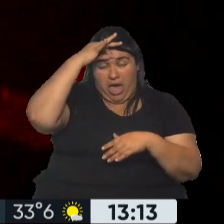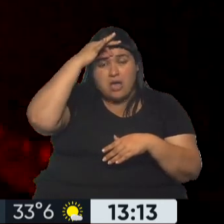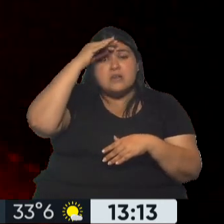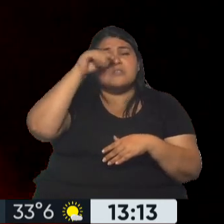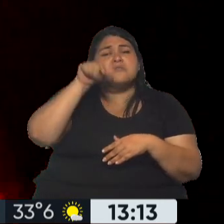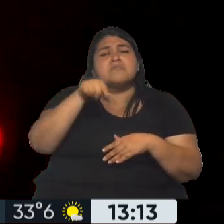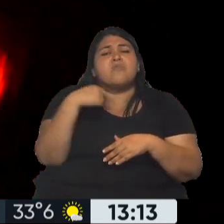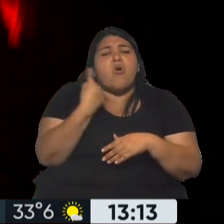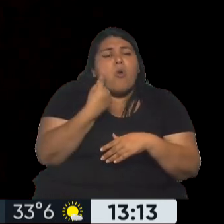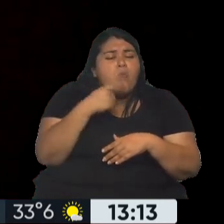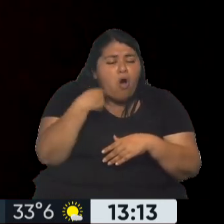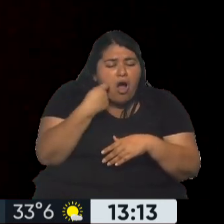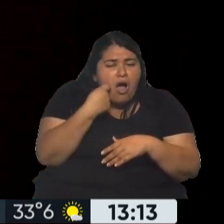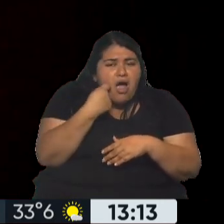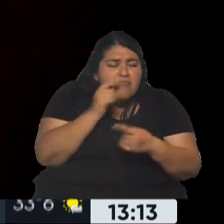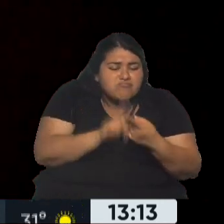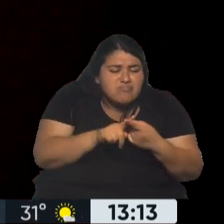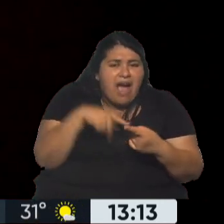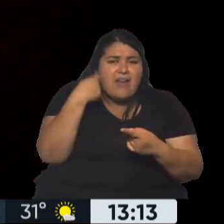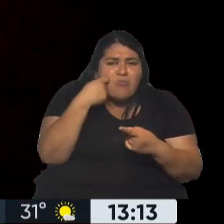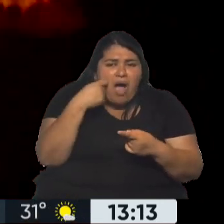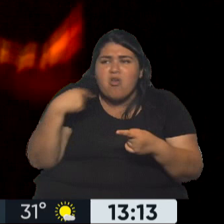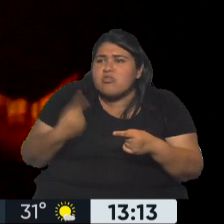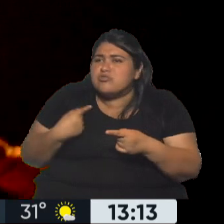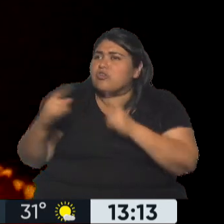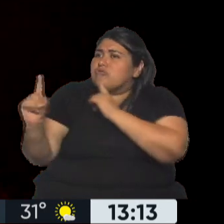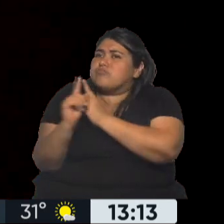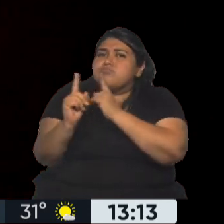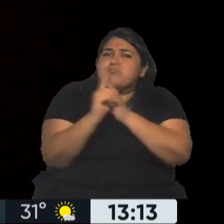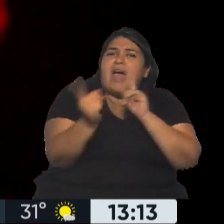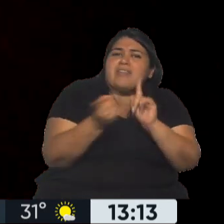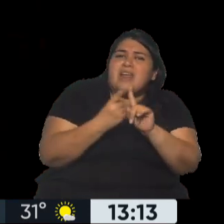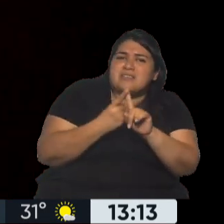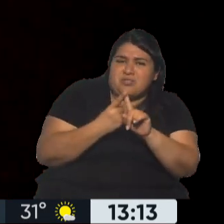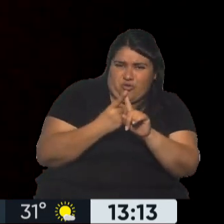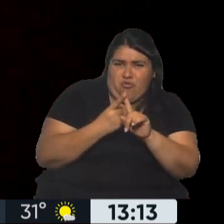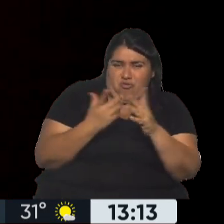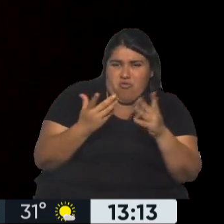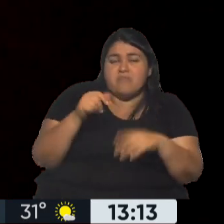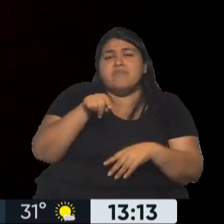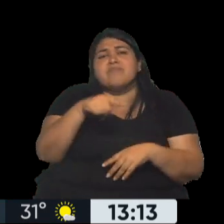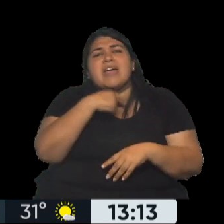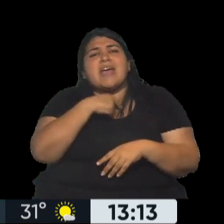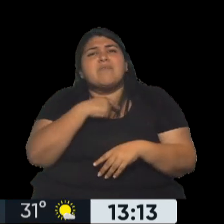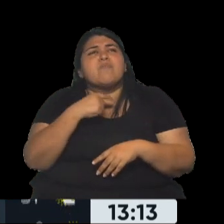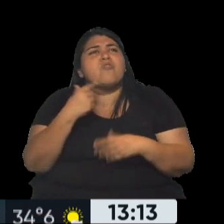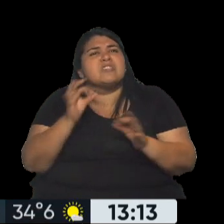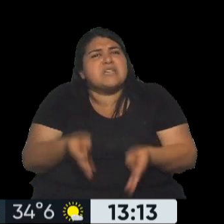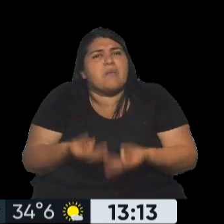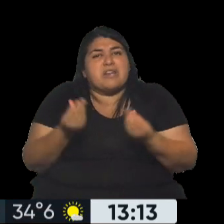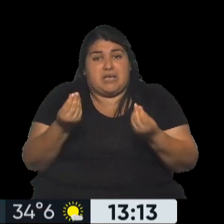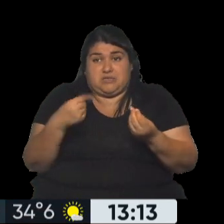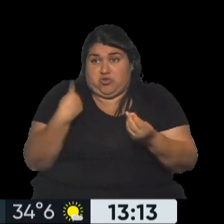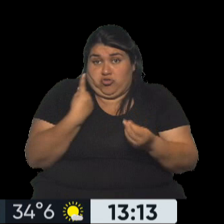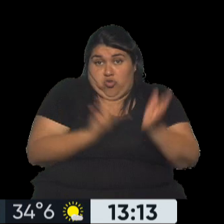cómo tratamos a las mascotas, cómo nos tratamos entre nosotros. Lo que queda de nosotros habla un poco de qué es lo que pasa una vez que nos